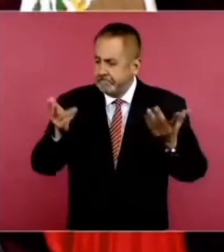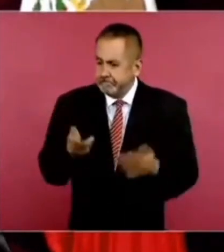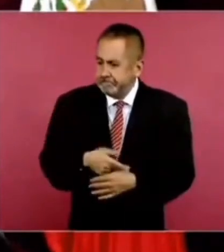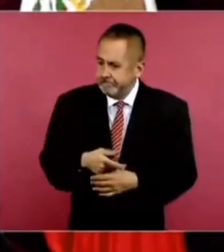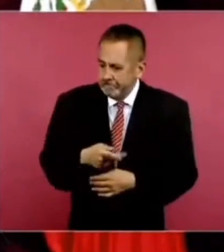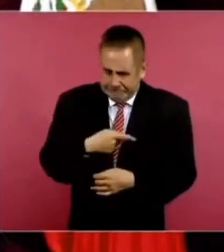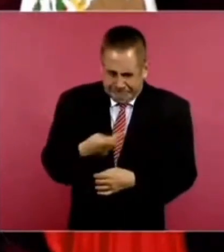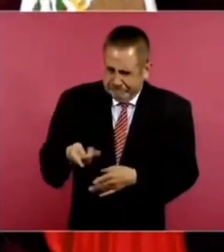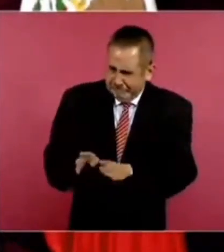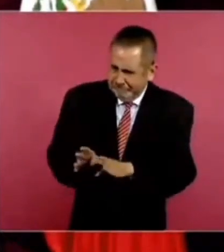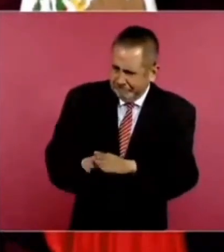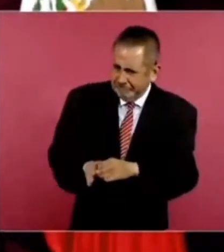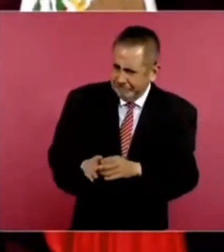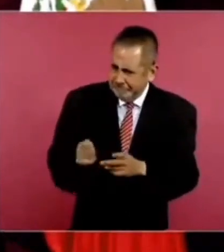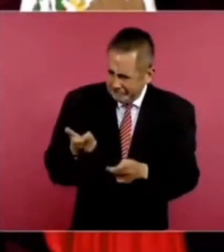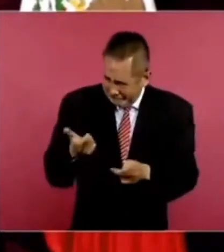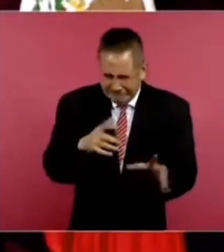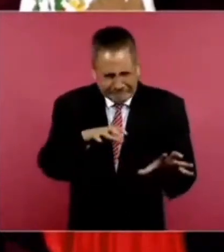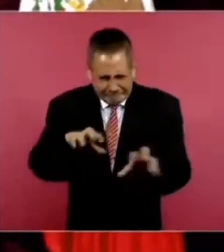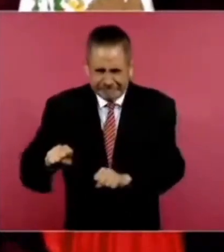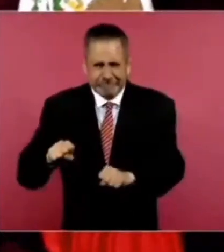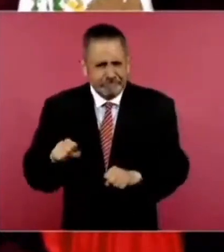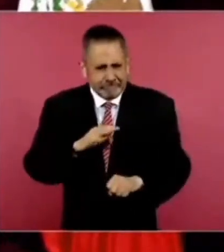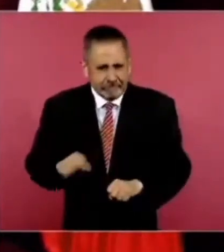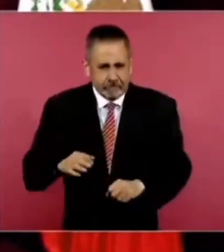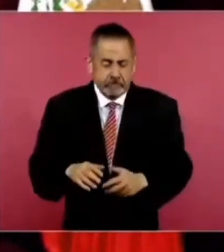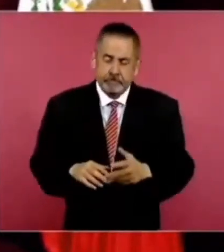Entonces todo eso hay que desmontarlo